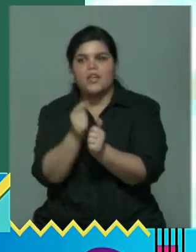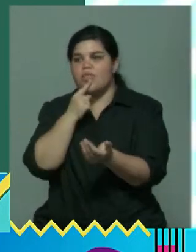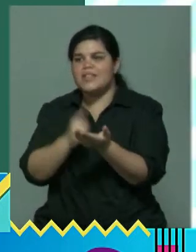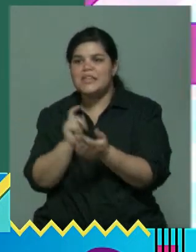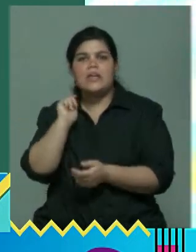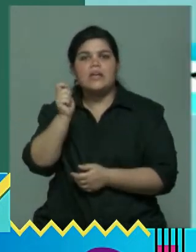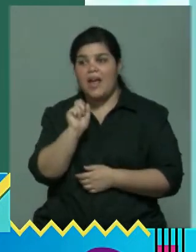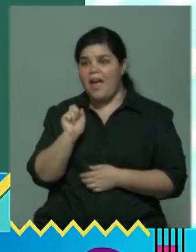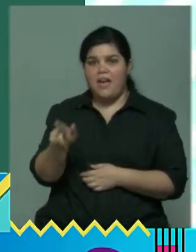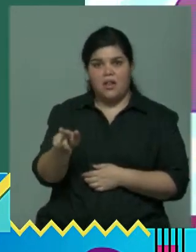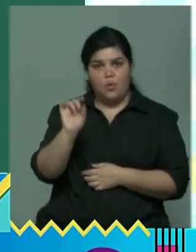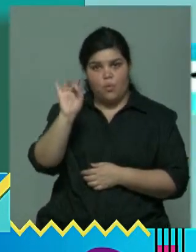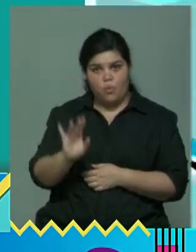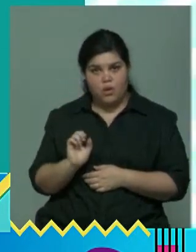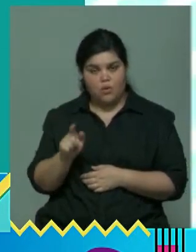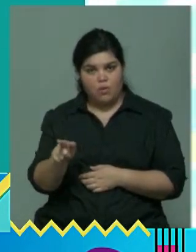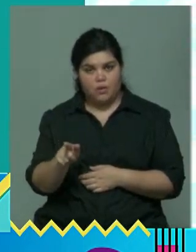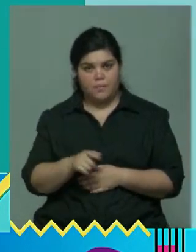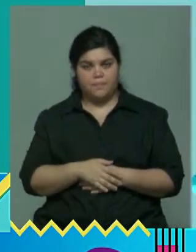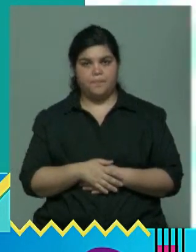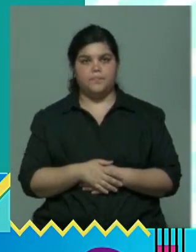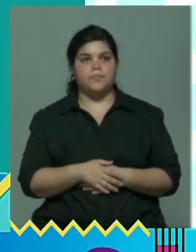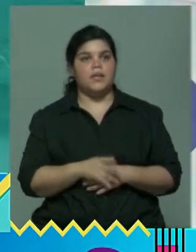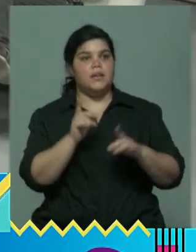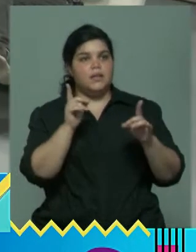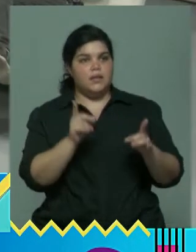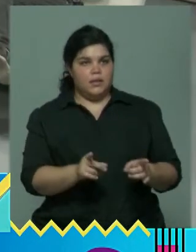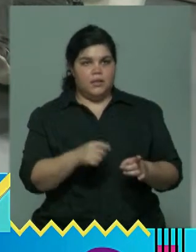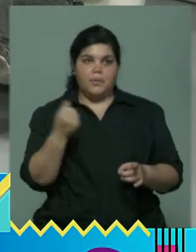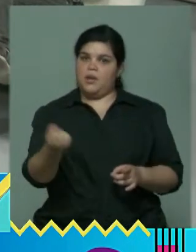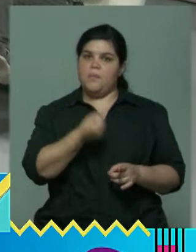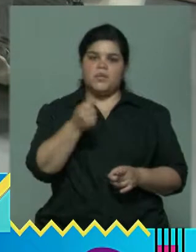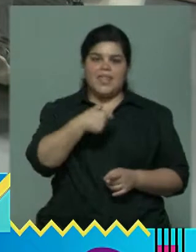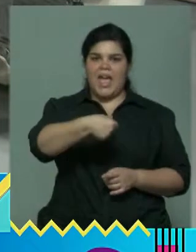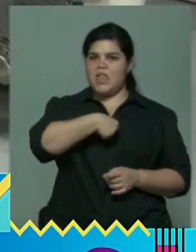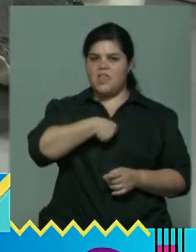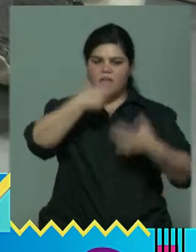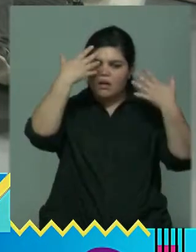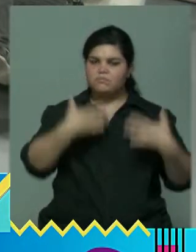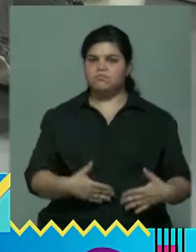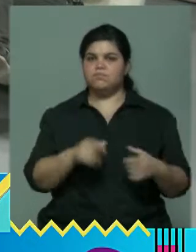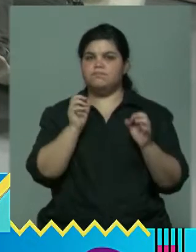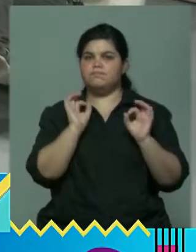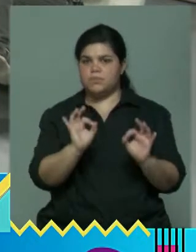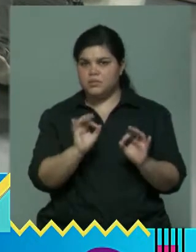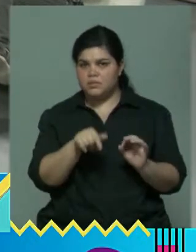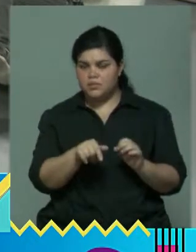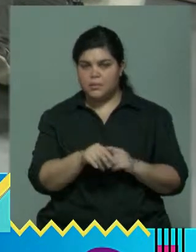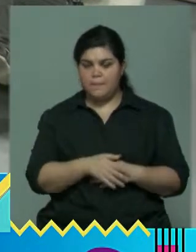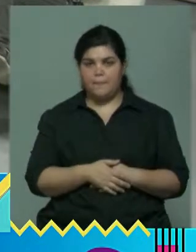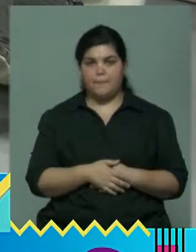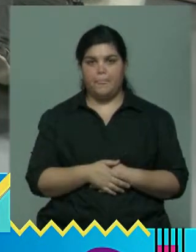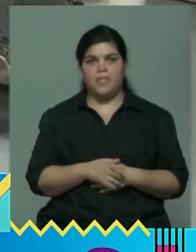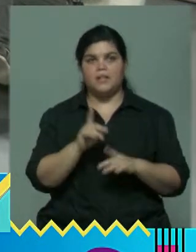totalmente distinto. Claro, exacto. Y que esa persona sea, digamos, sea lo que te haga. Por y ahí acompañarla en eso. Uno con las estructuras